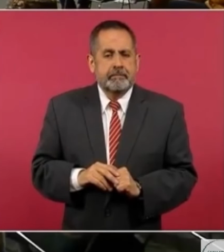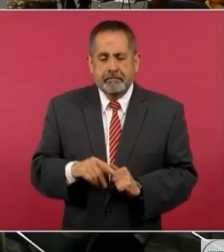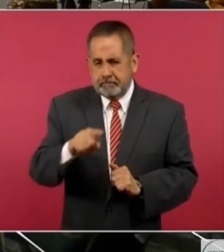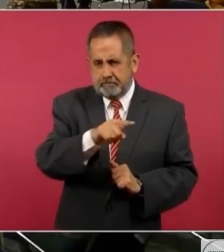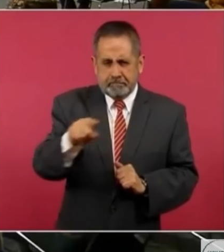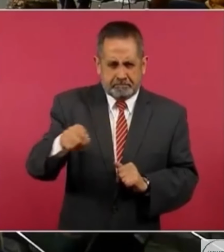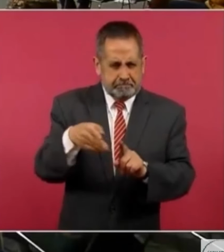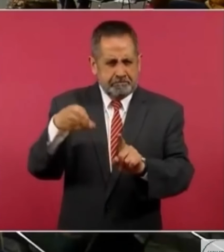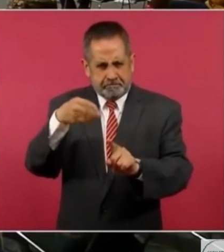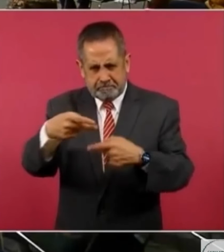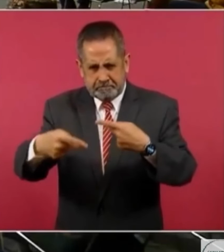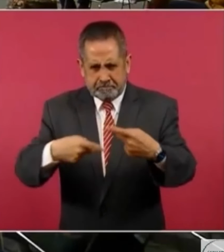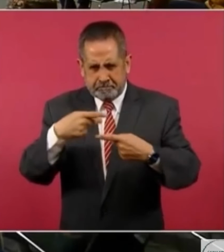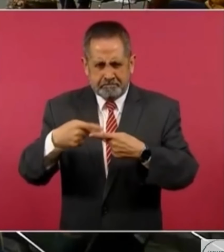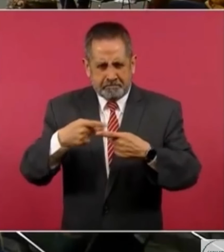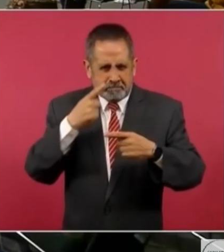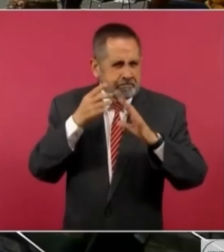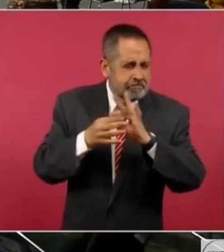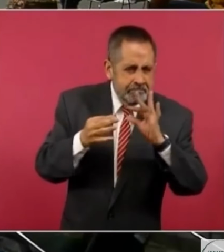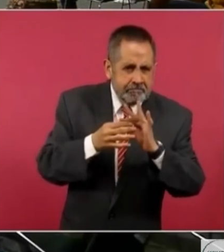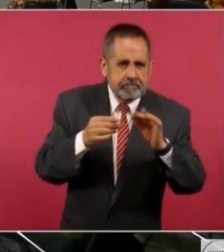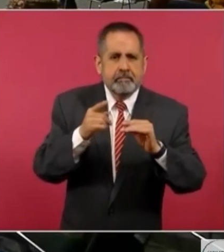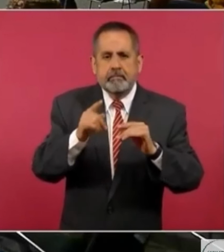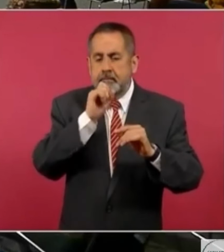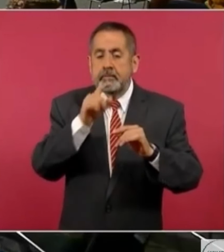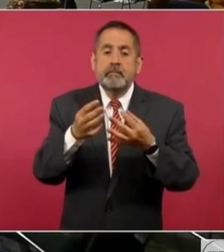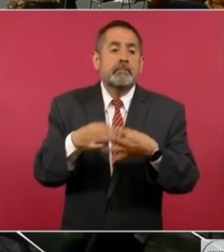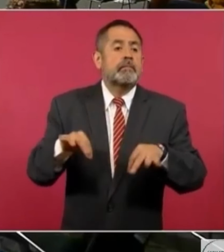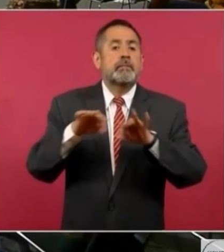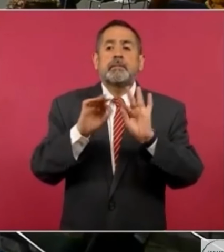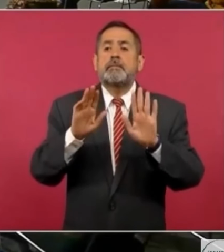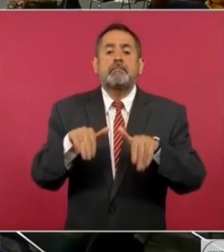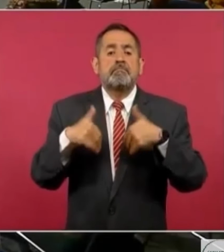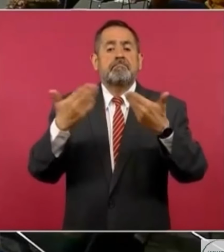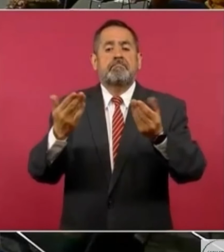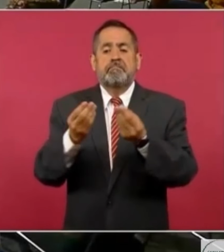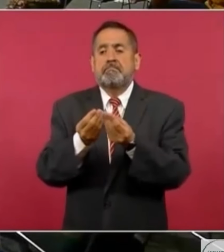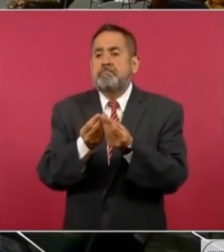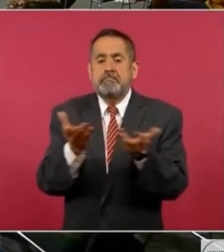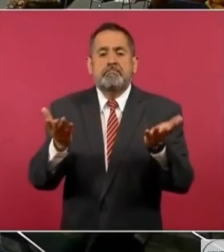más directos, son la vanguardia, sino que nos importa mucho